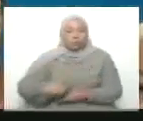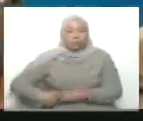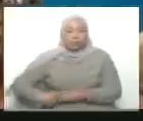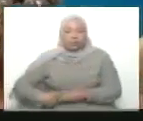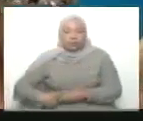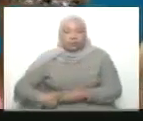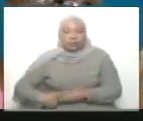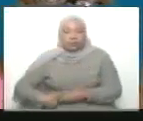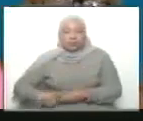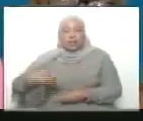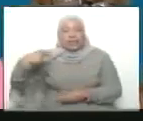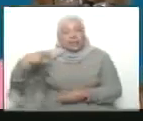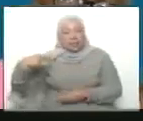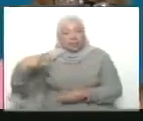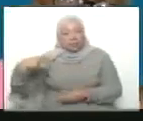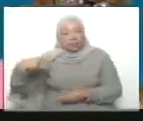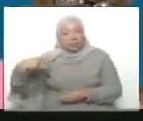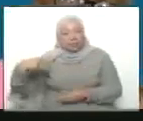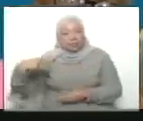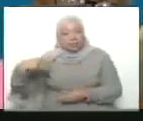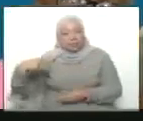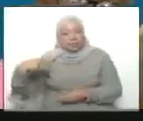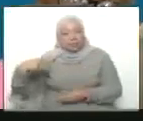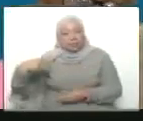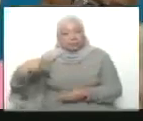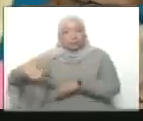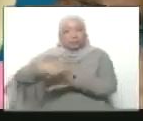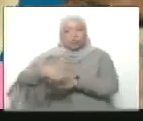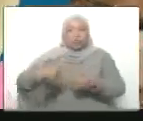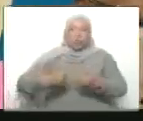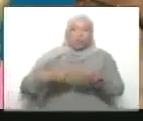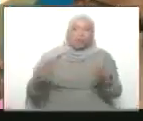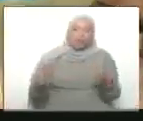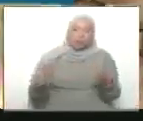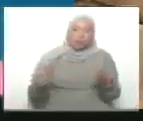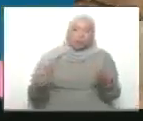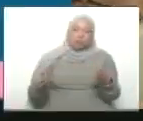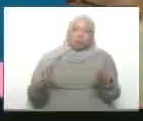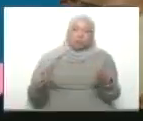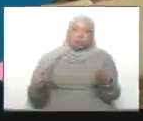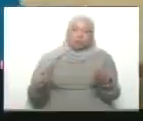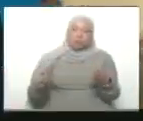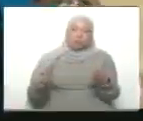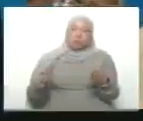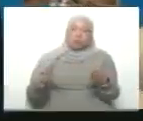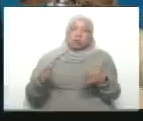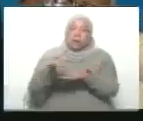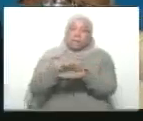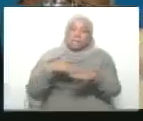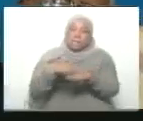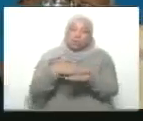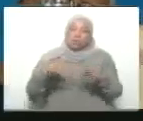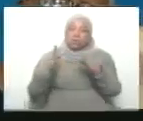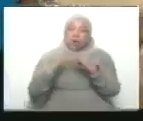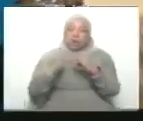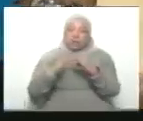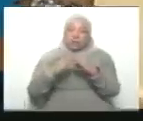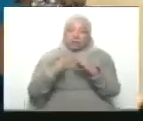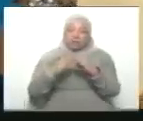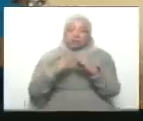en las tejerías, en los espacios abiertos próximos a la misión vivienda que ha